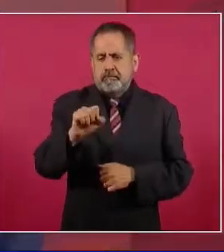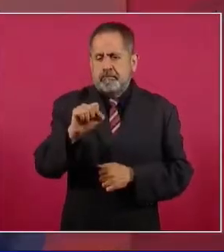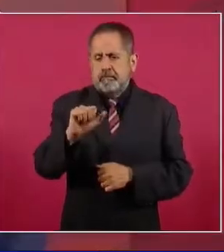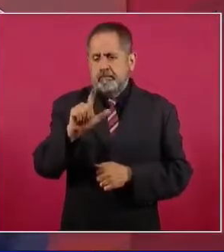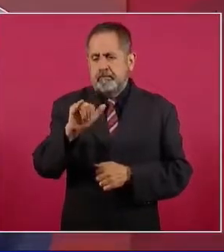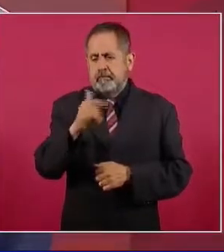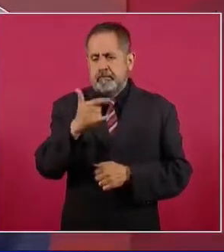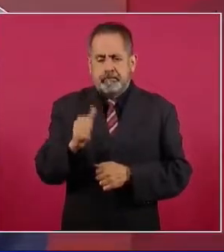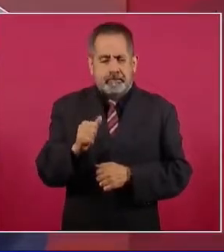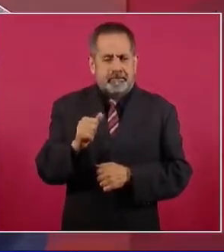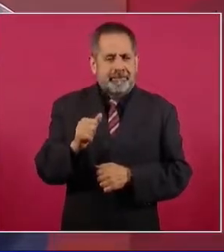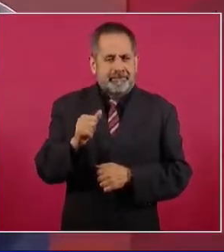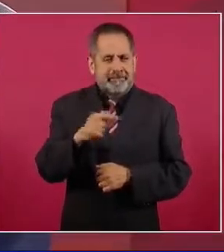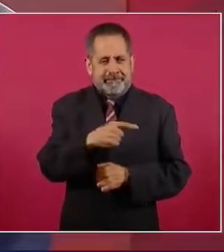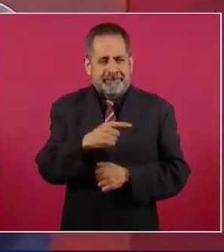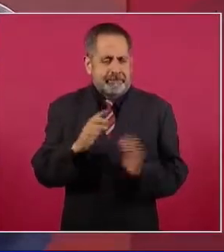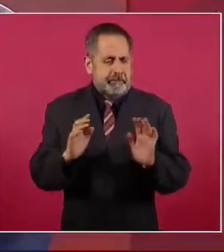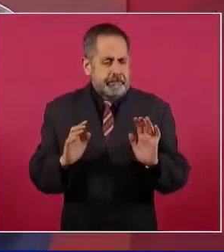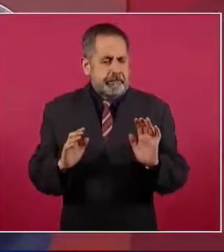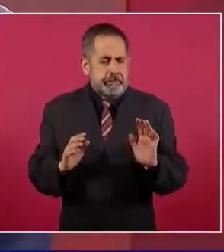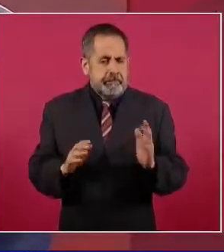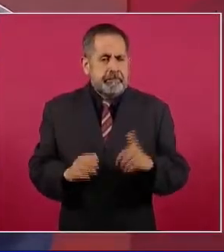Salinas y se está